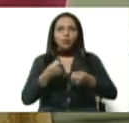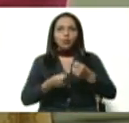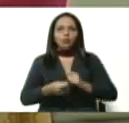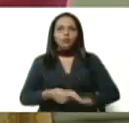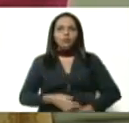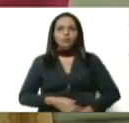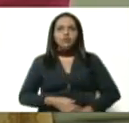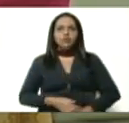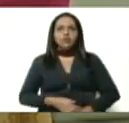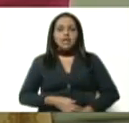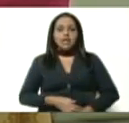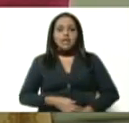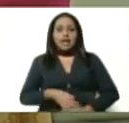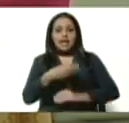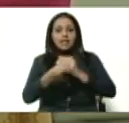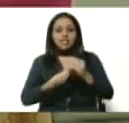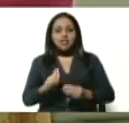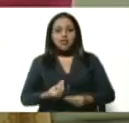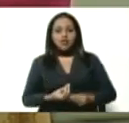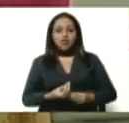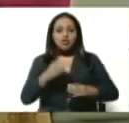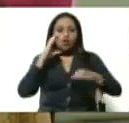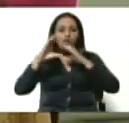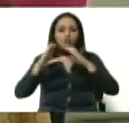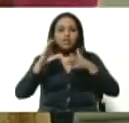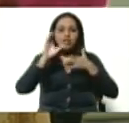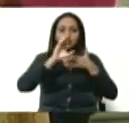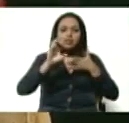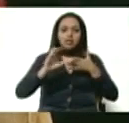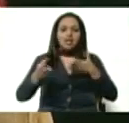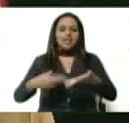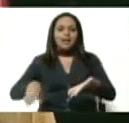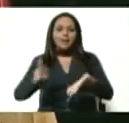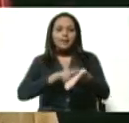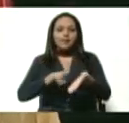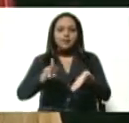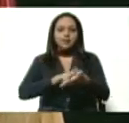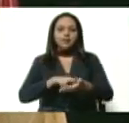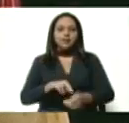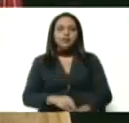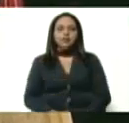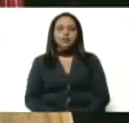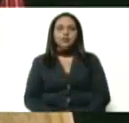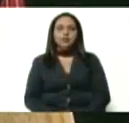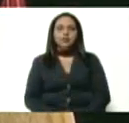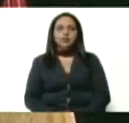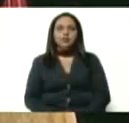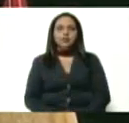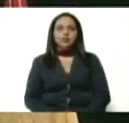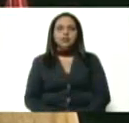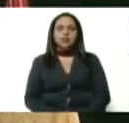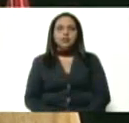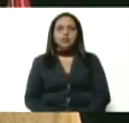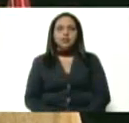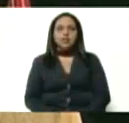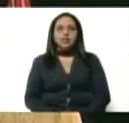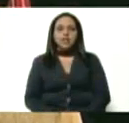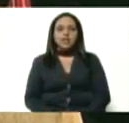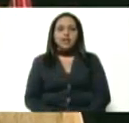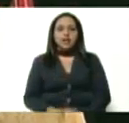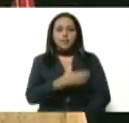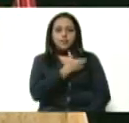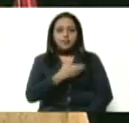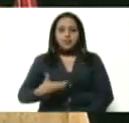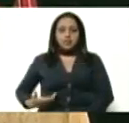estrecha comunicación estratégica. Lo ha reiterado en diferentes oportunidades el presidente de la República Bolivariana de